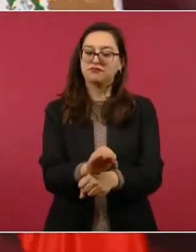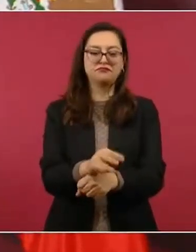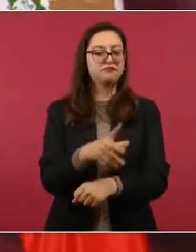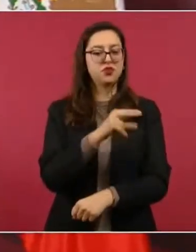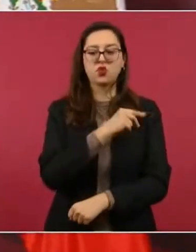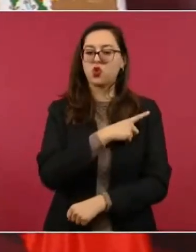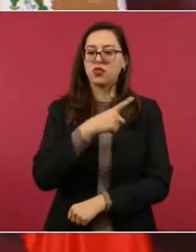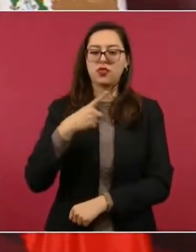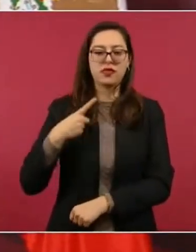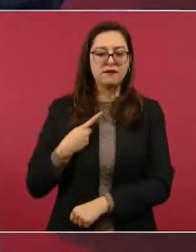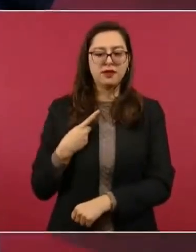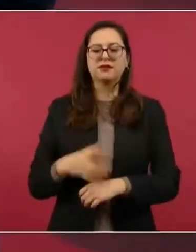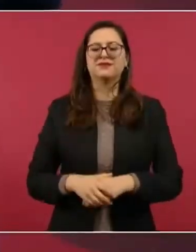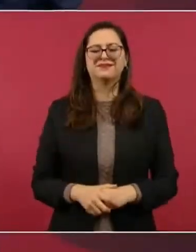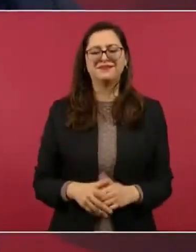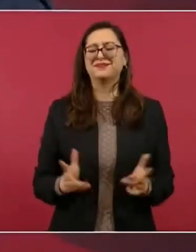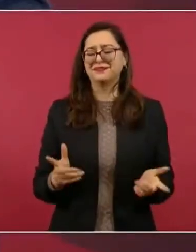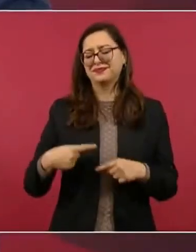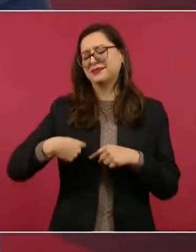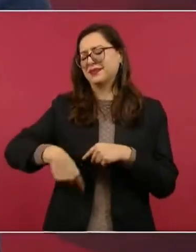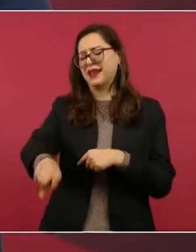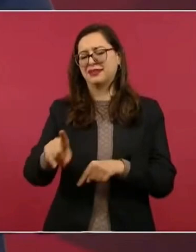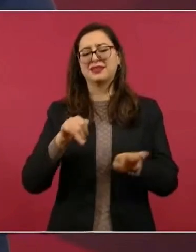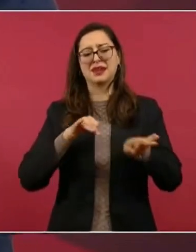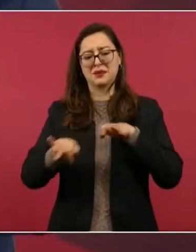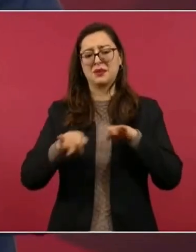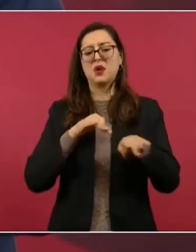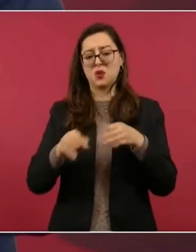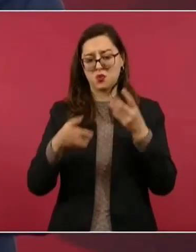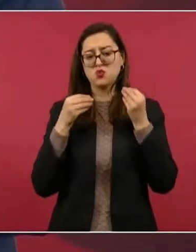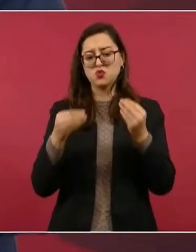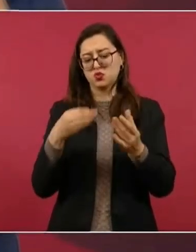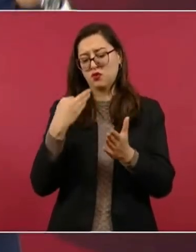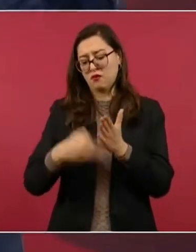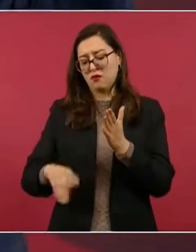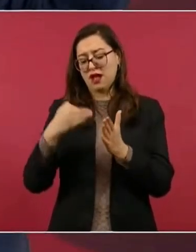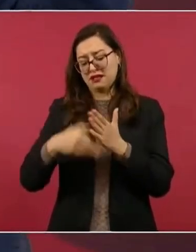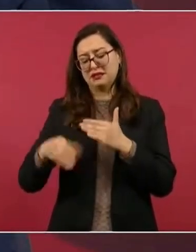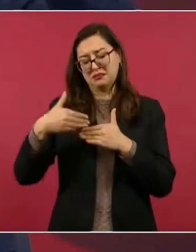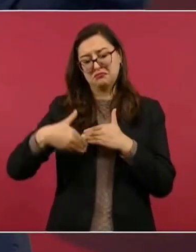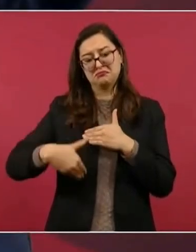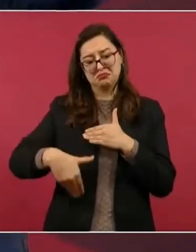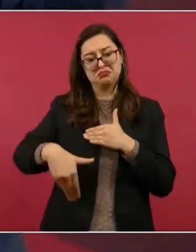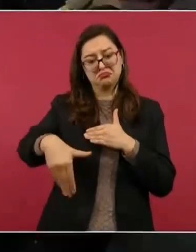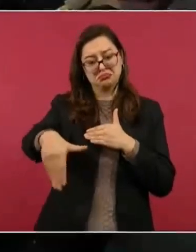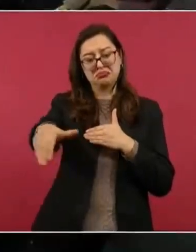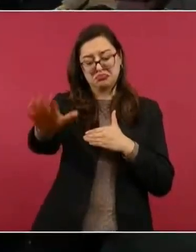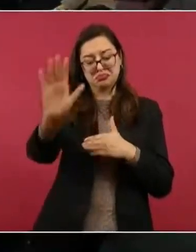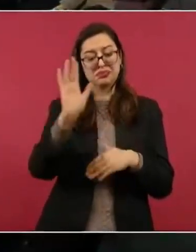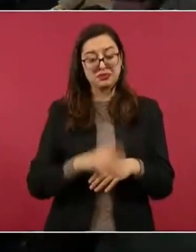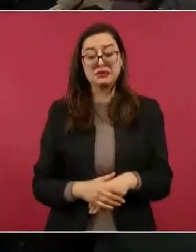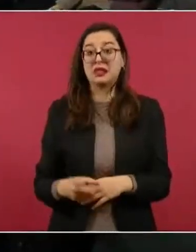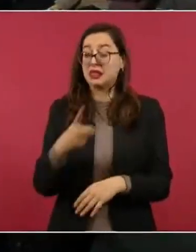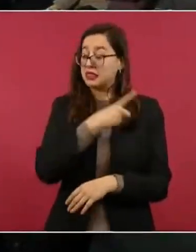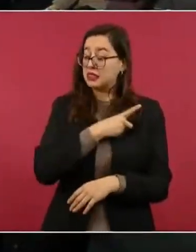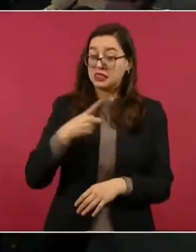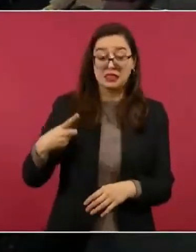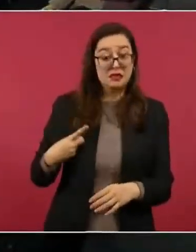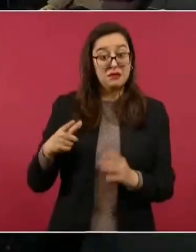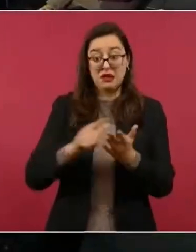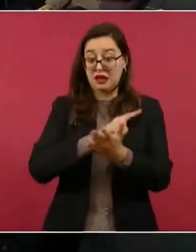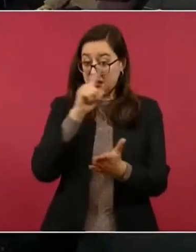Todavía tengo cosas ahí, voy a enviar varias. Sí, es que hay que seguir